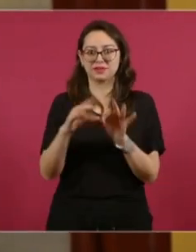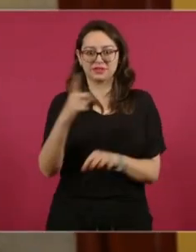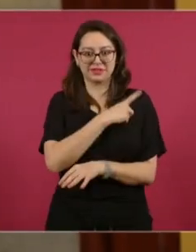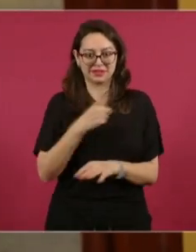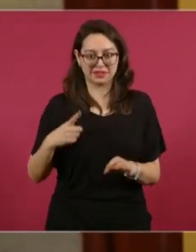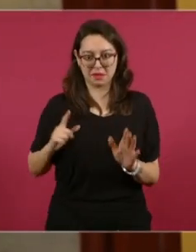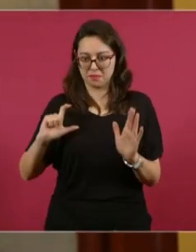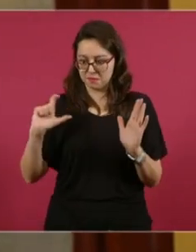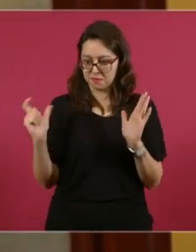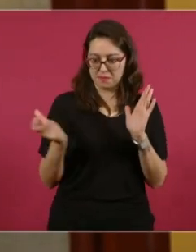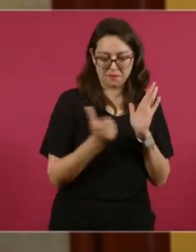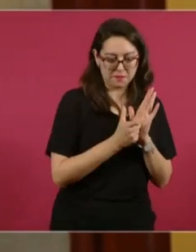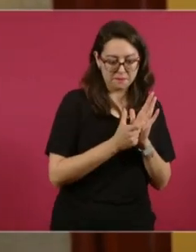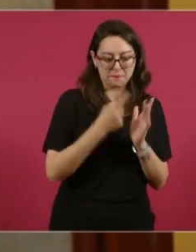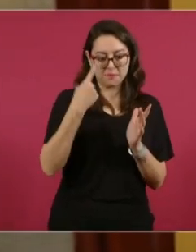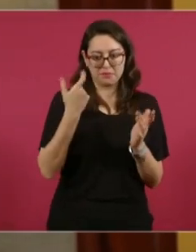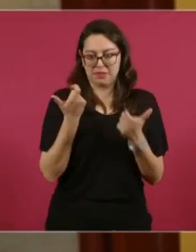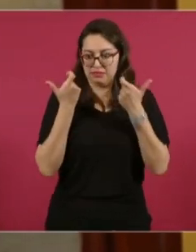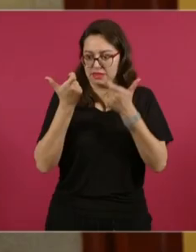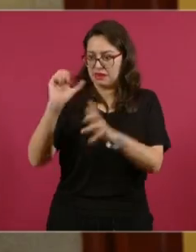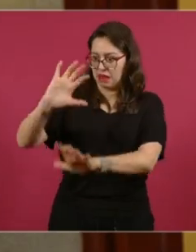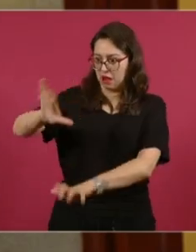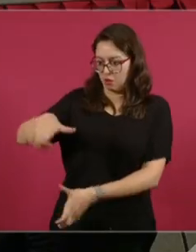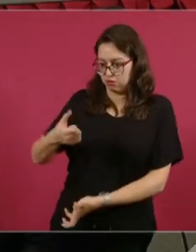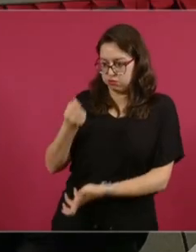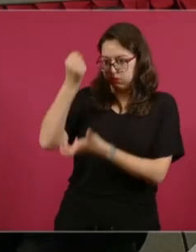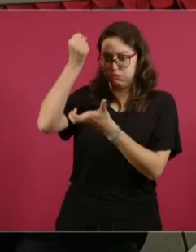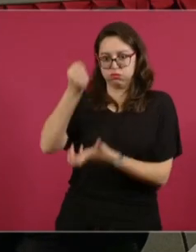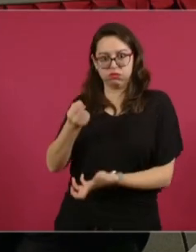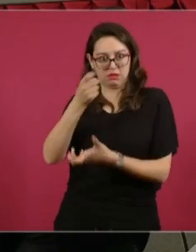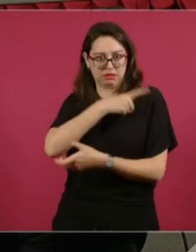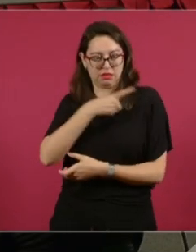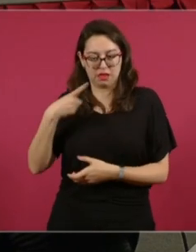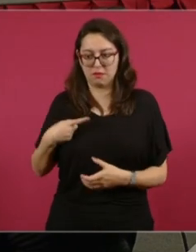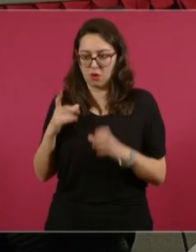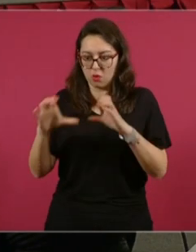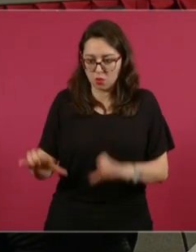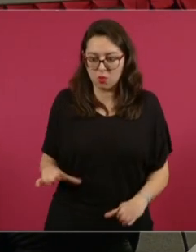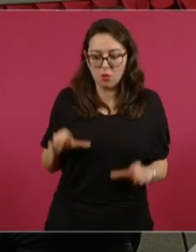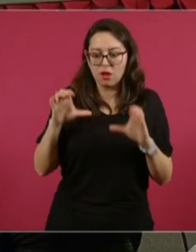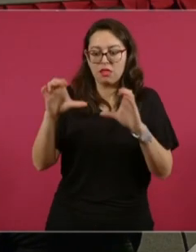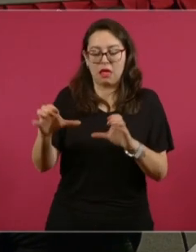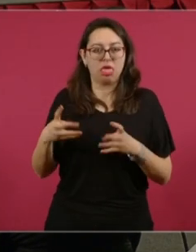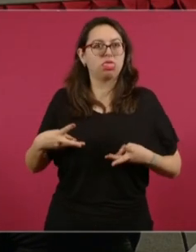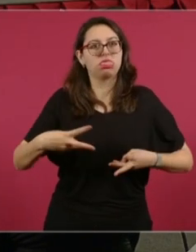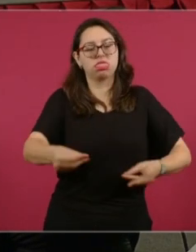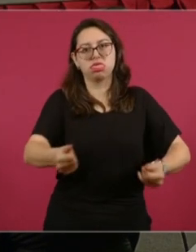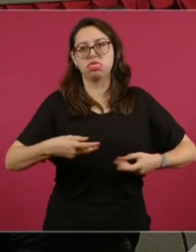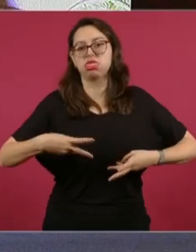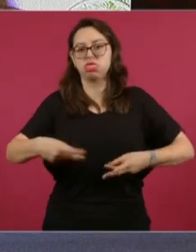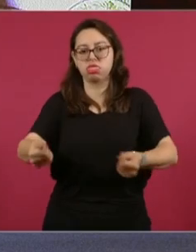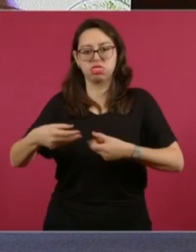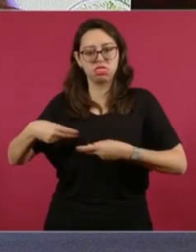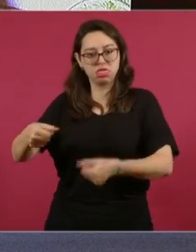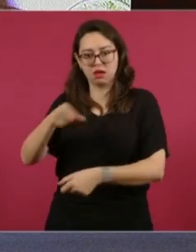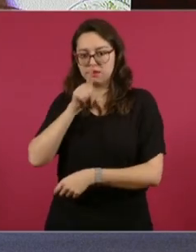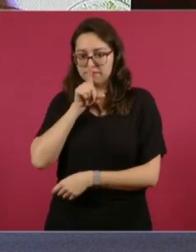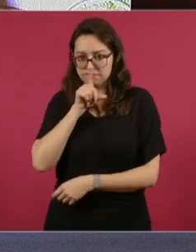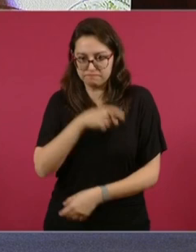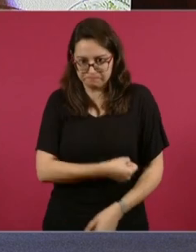públicos, de los recursos de todas y todos los mexicanos. Y aunque quizá algunos recordarán que en el